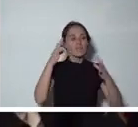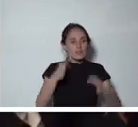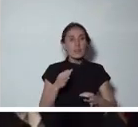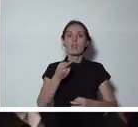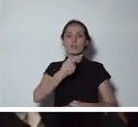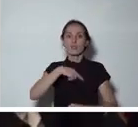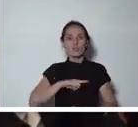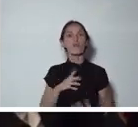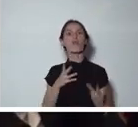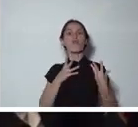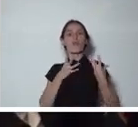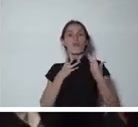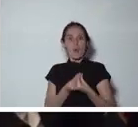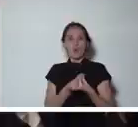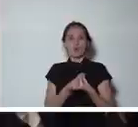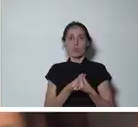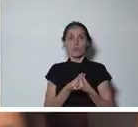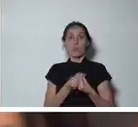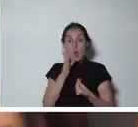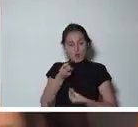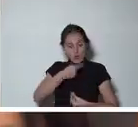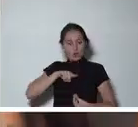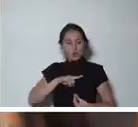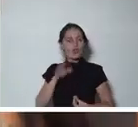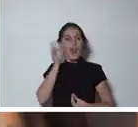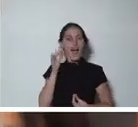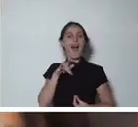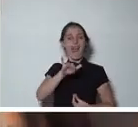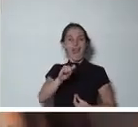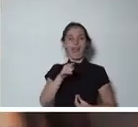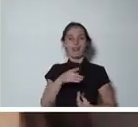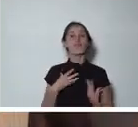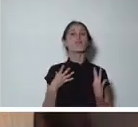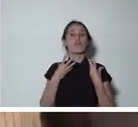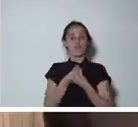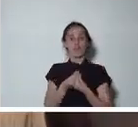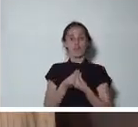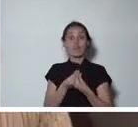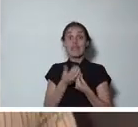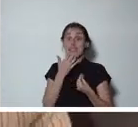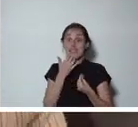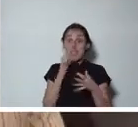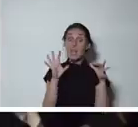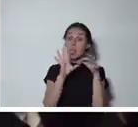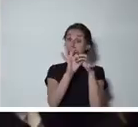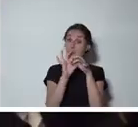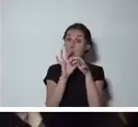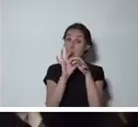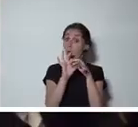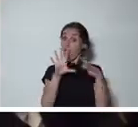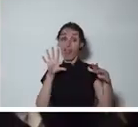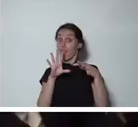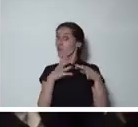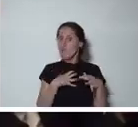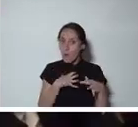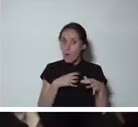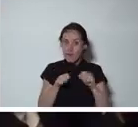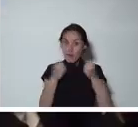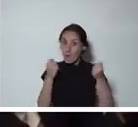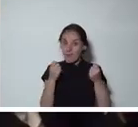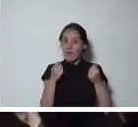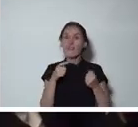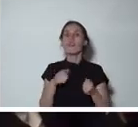porque nosotras estamos ahí si conseguimos que no destruyan nuestros vínculos va a ser muy difícil que nos ganen esta